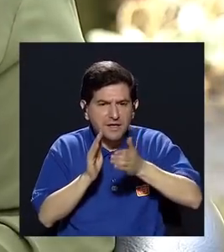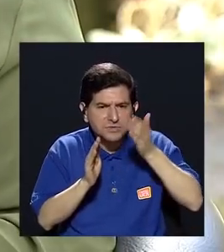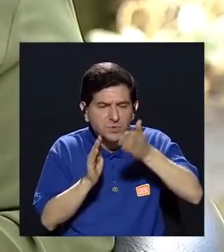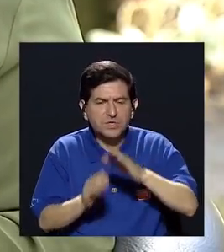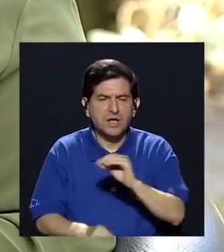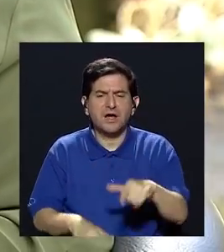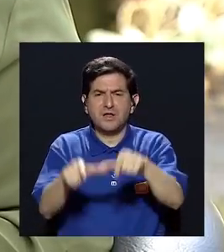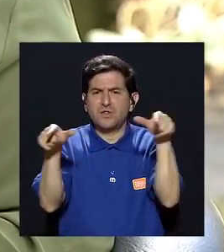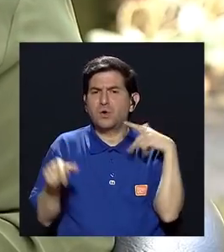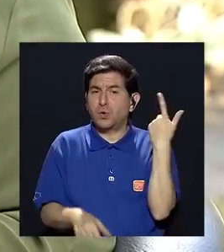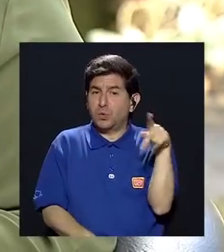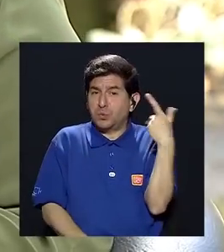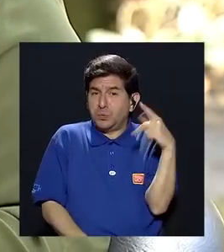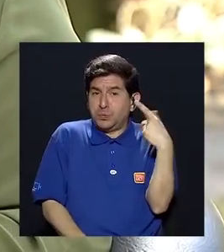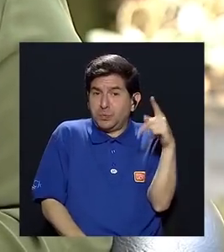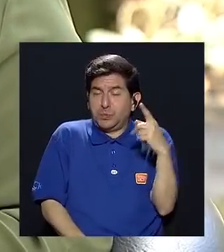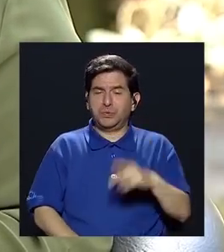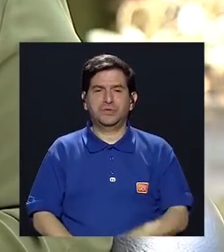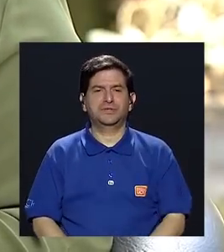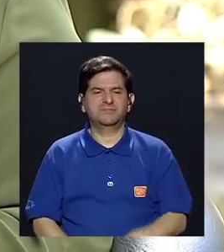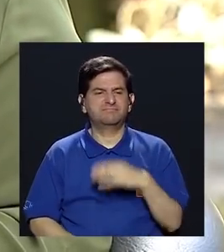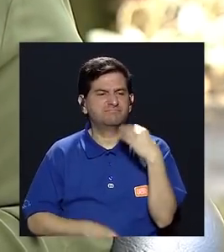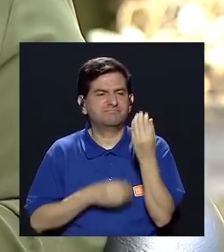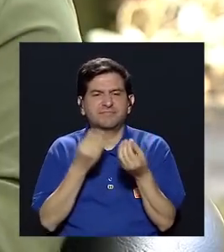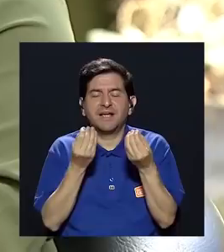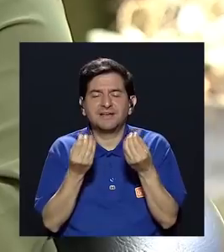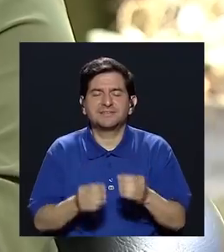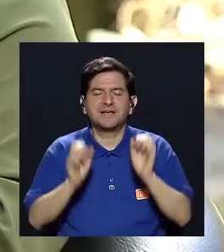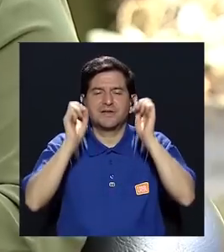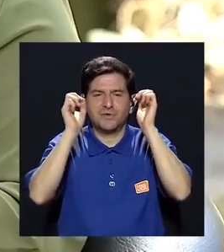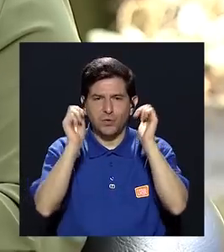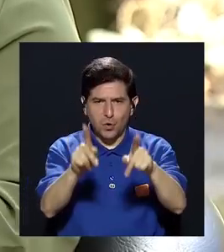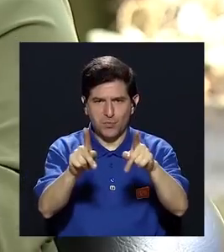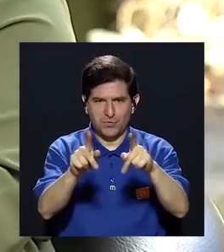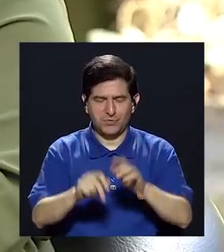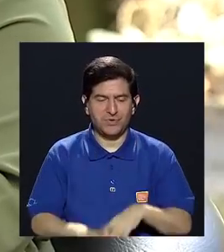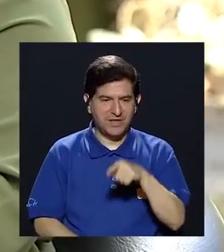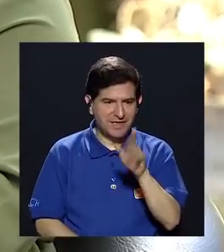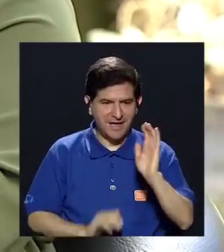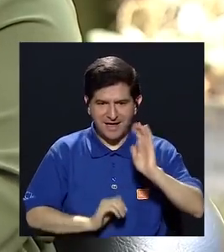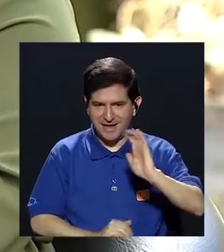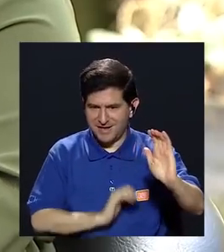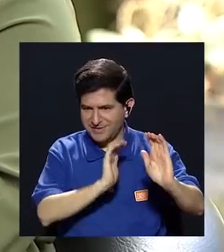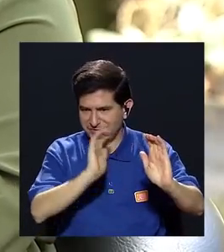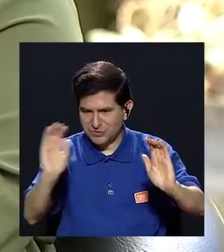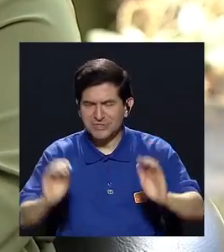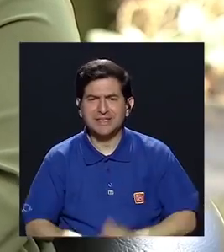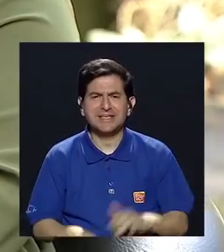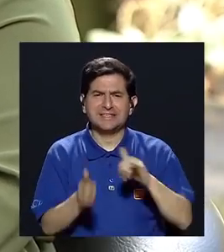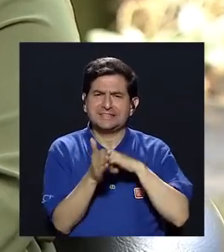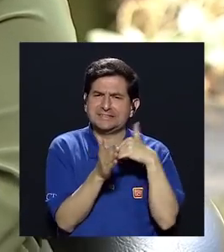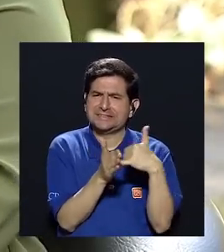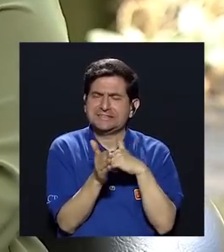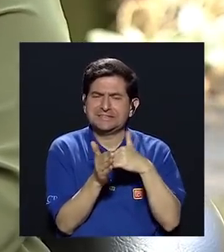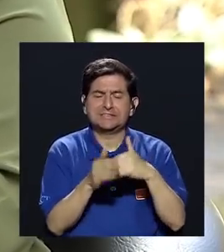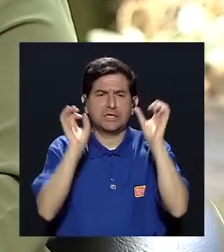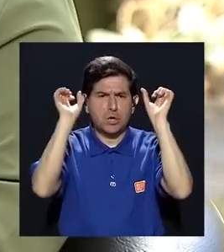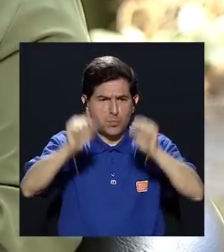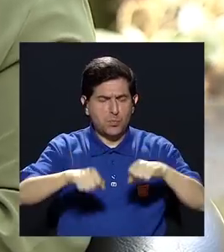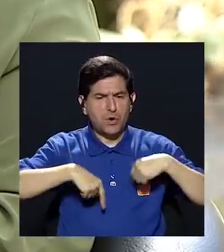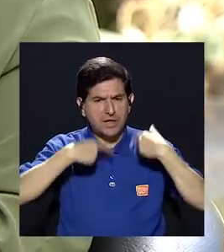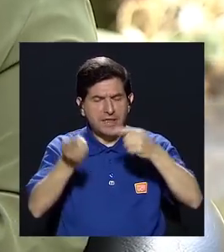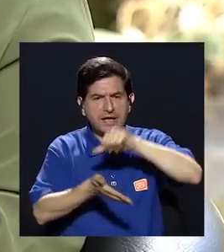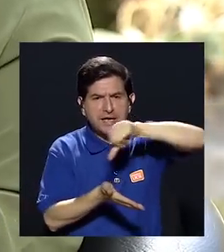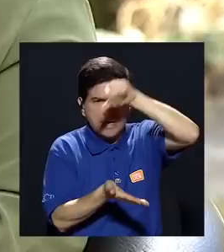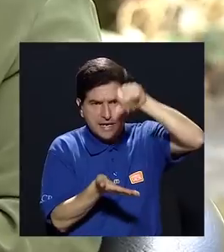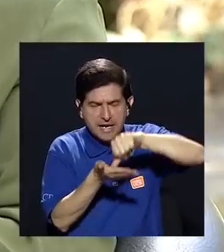son zonas de mucho riesgo. Entonces, lo que se ha abierto la posibilidad de que esos niños tan vulnerables puedan llegar